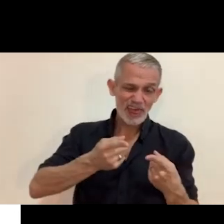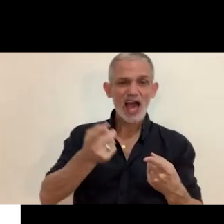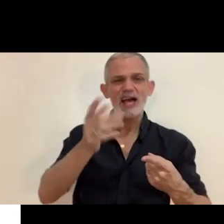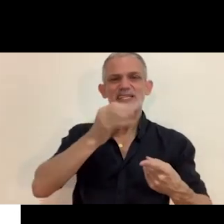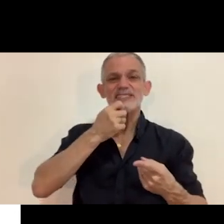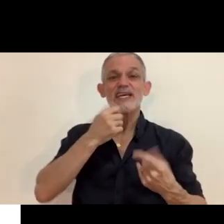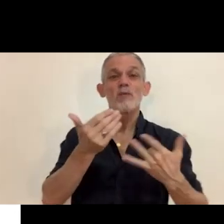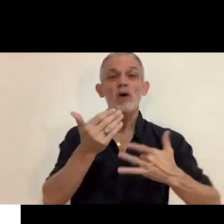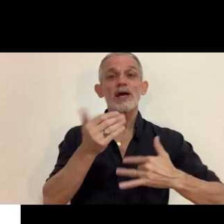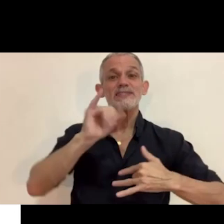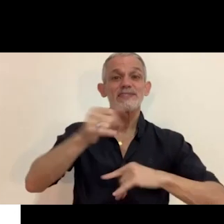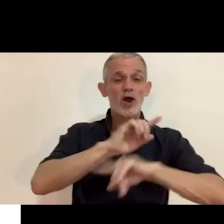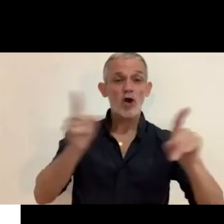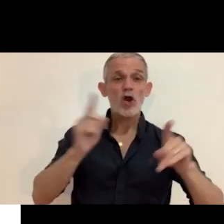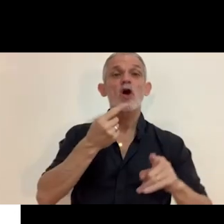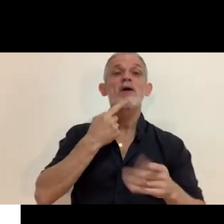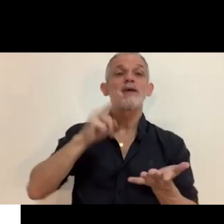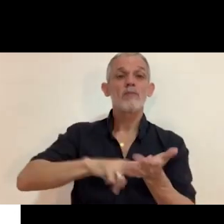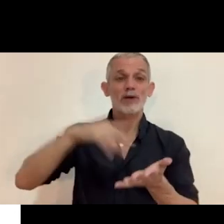o lo alcanza ganancias.